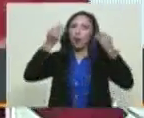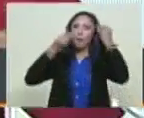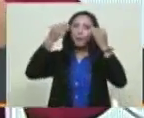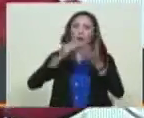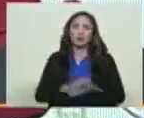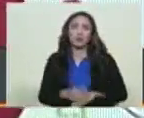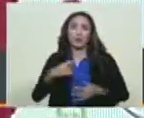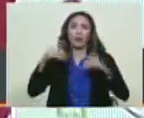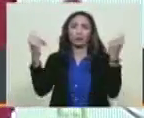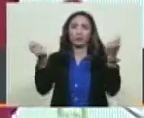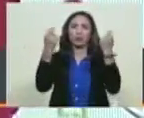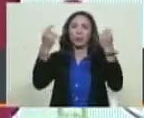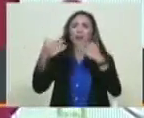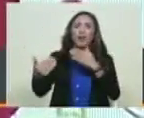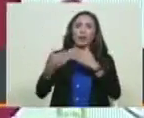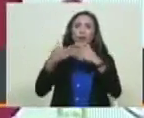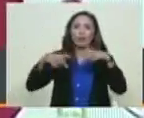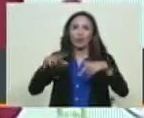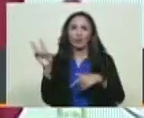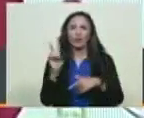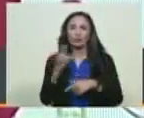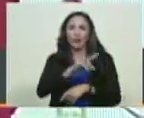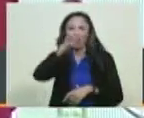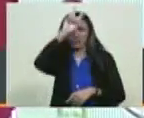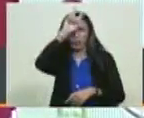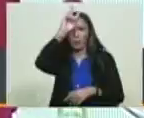estudio estúpido